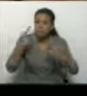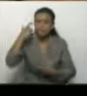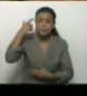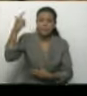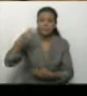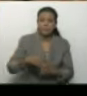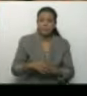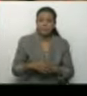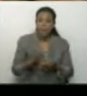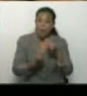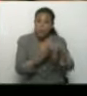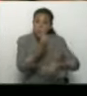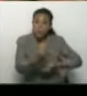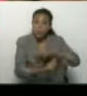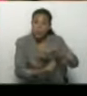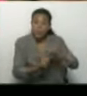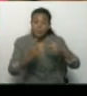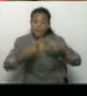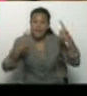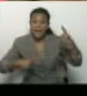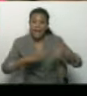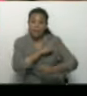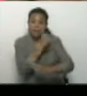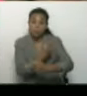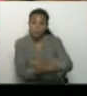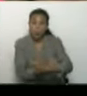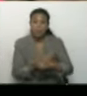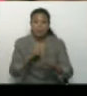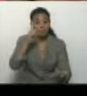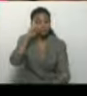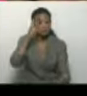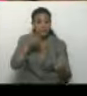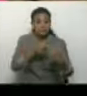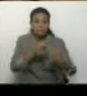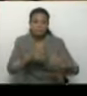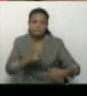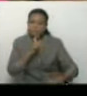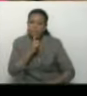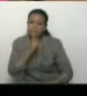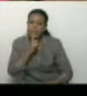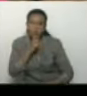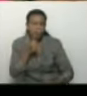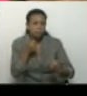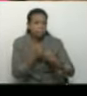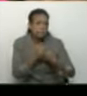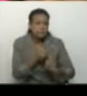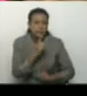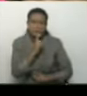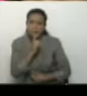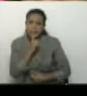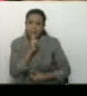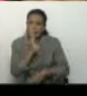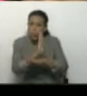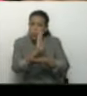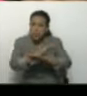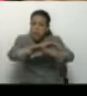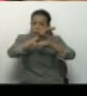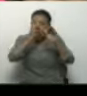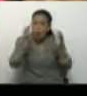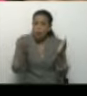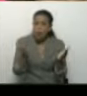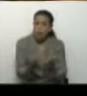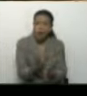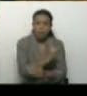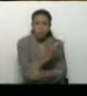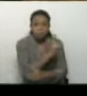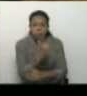la aplicación hacia las energías alternativas es el desafío que tiene la humanidad. La robótica, la digitalización de la vida, la electrónica fina, es la